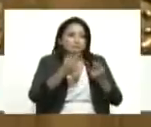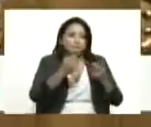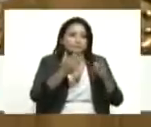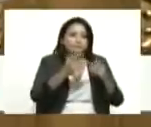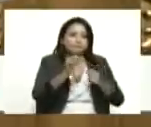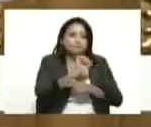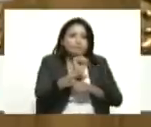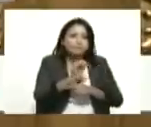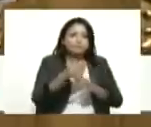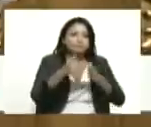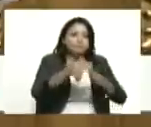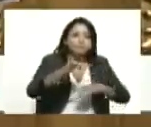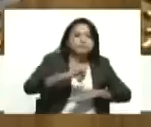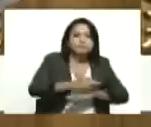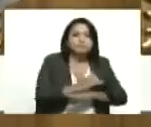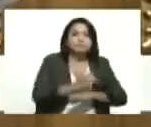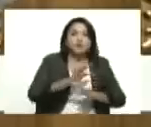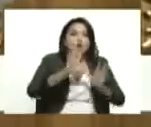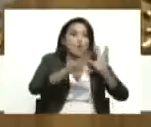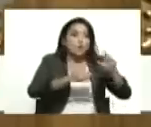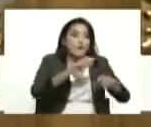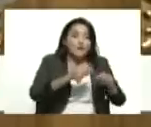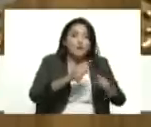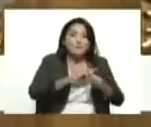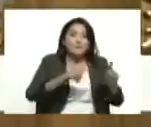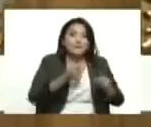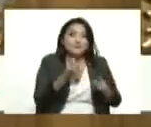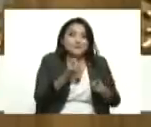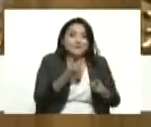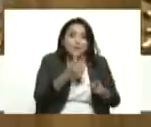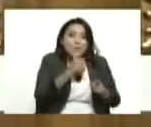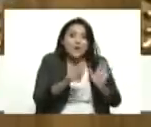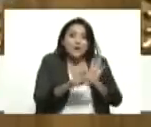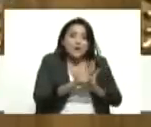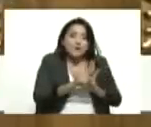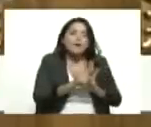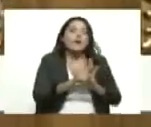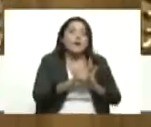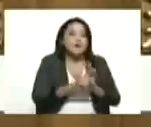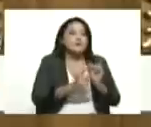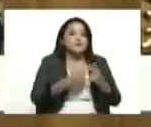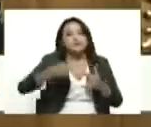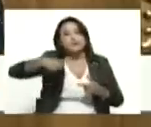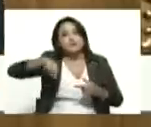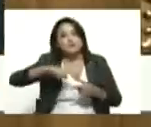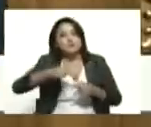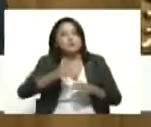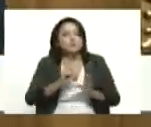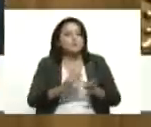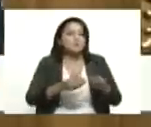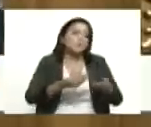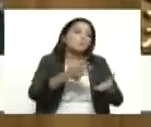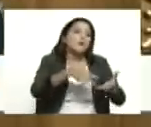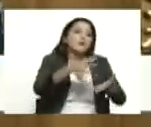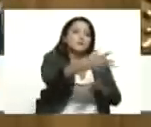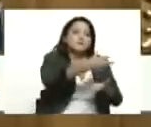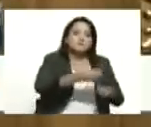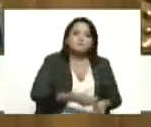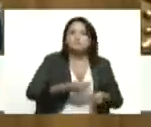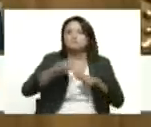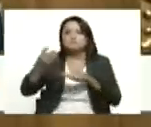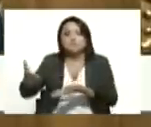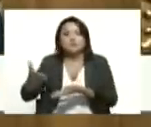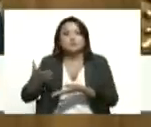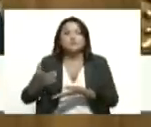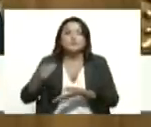la extinción de dominio y destinar los recursos obtenidos a alimentar el Tesoro Nacional. El proyecto